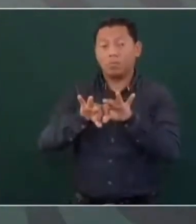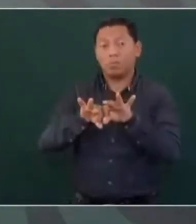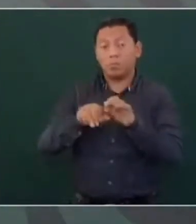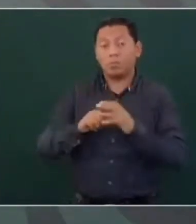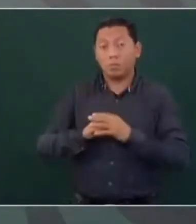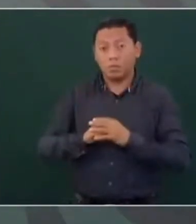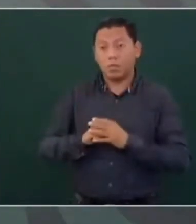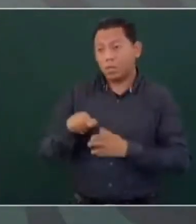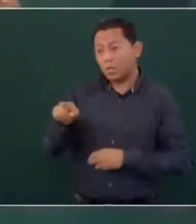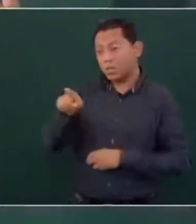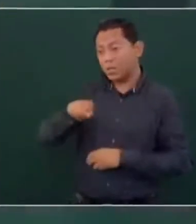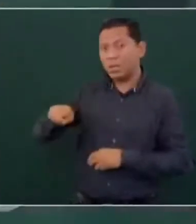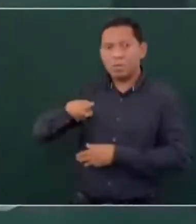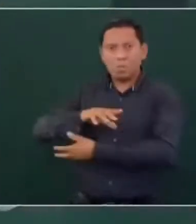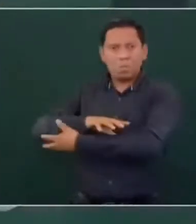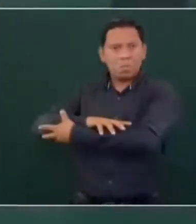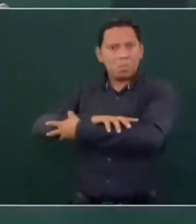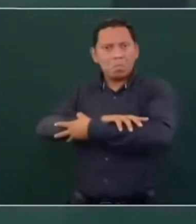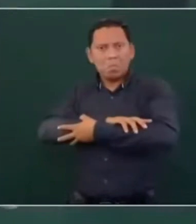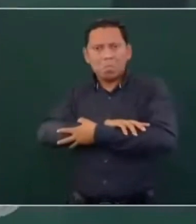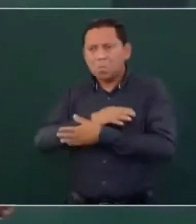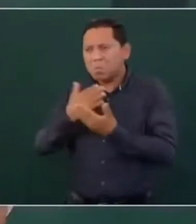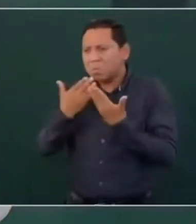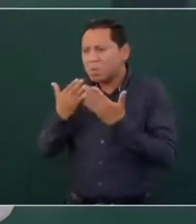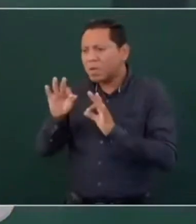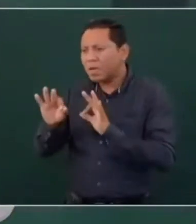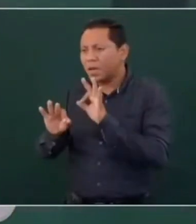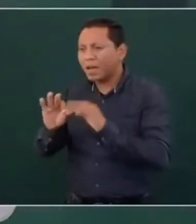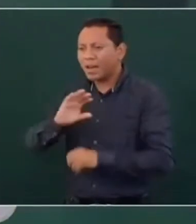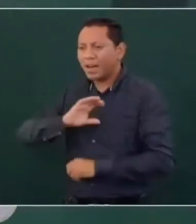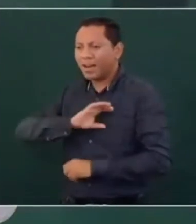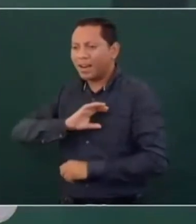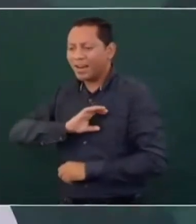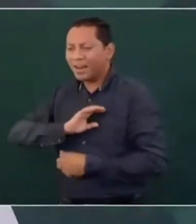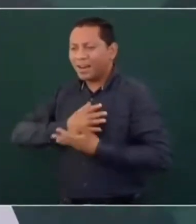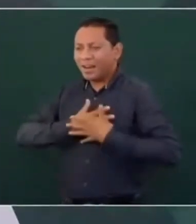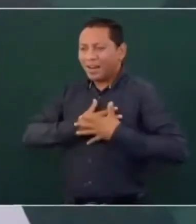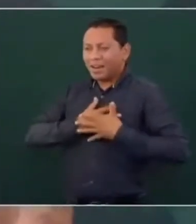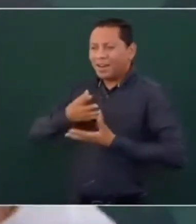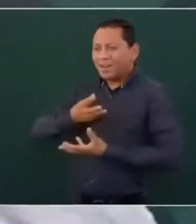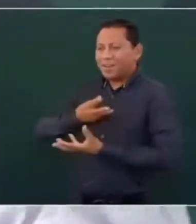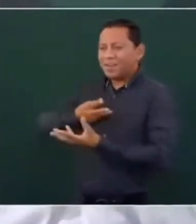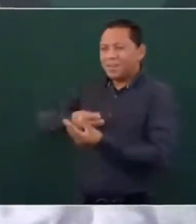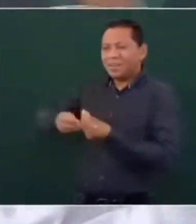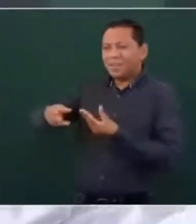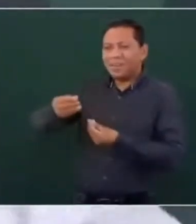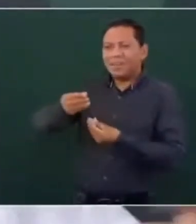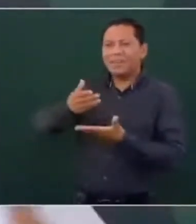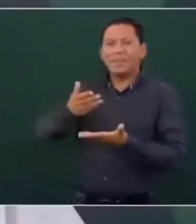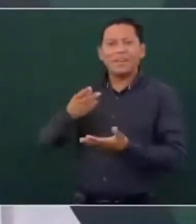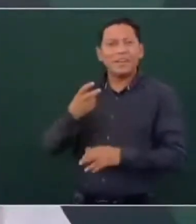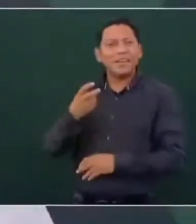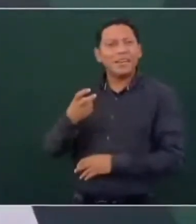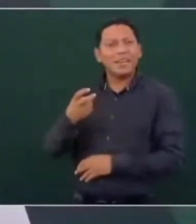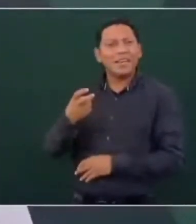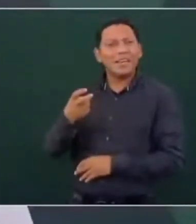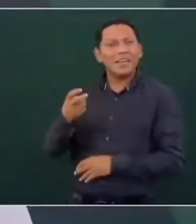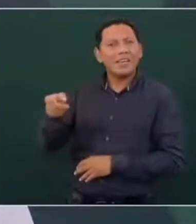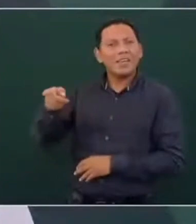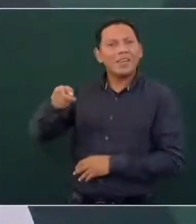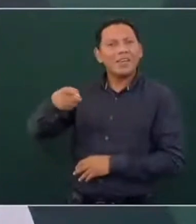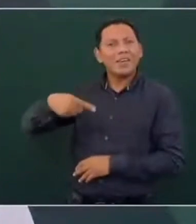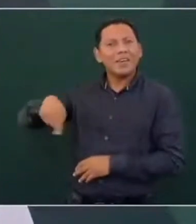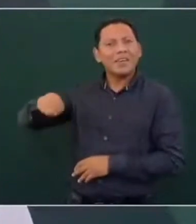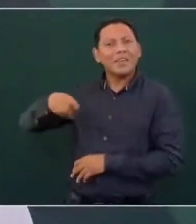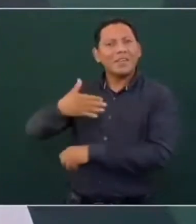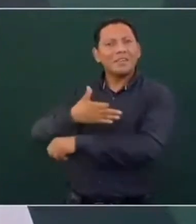Hay solidaridad, fraternidad, se ayudan unos con otros en